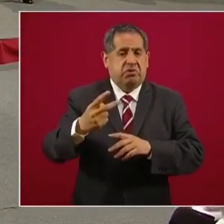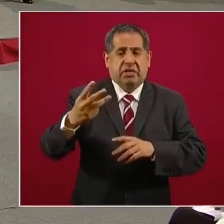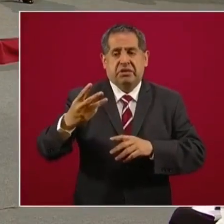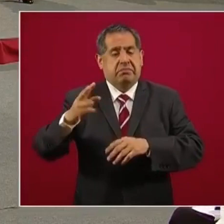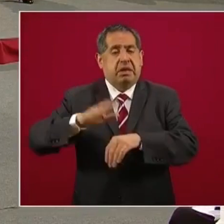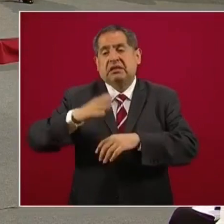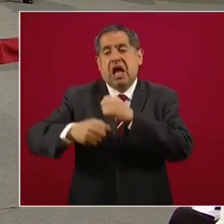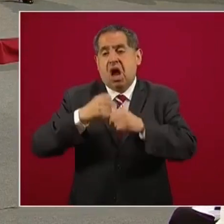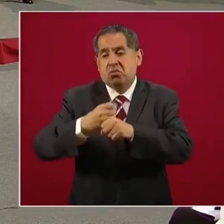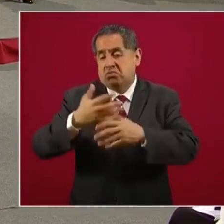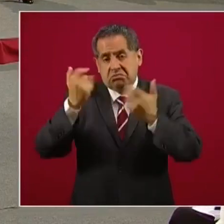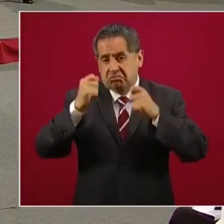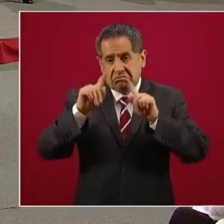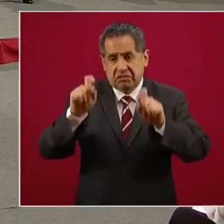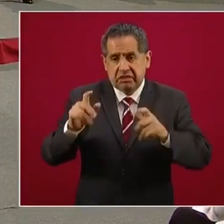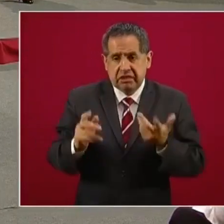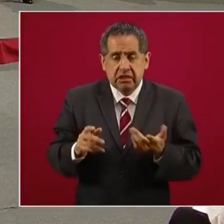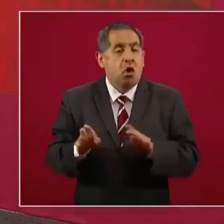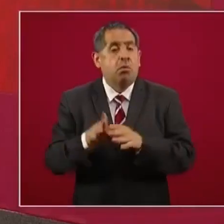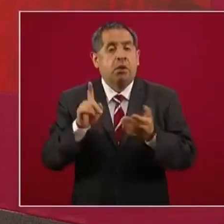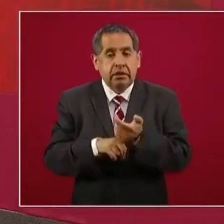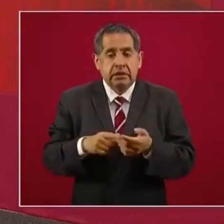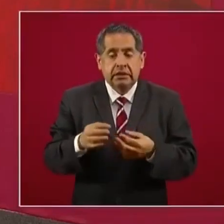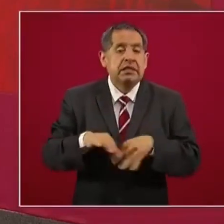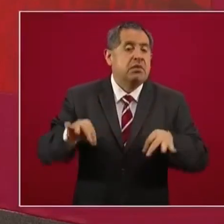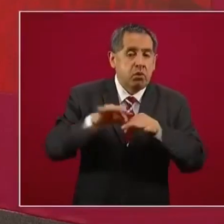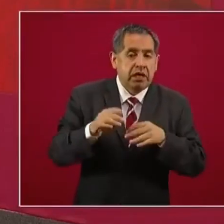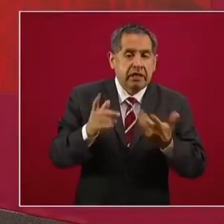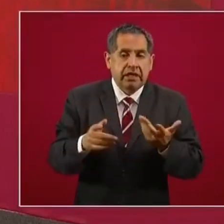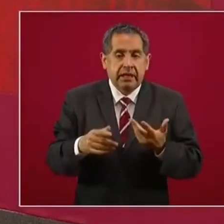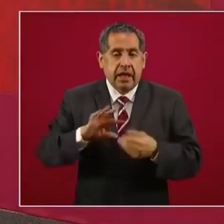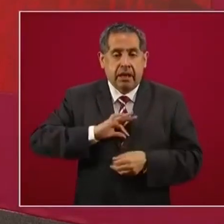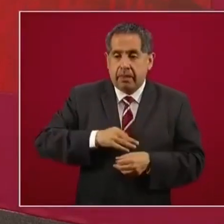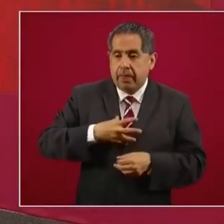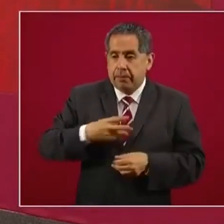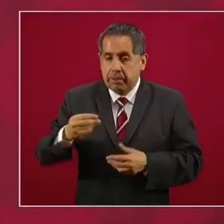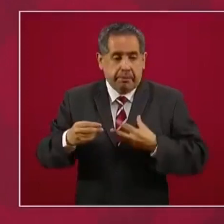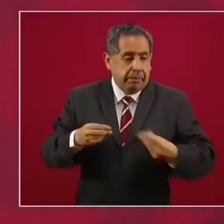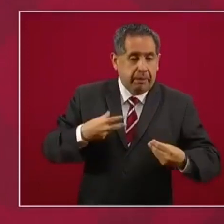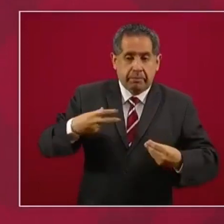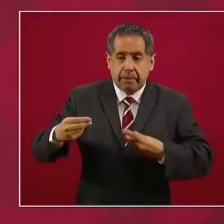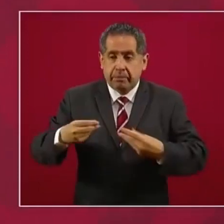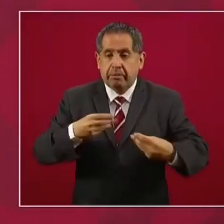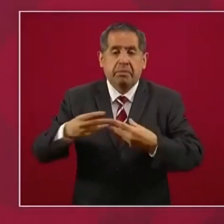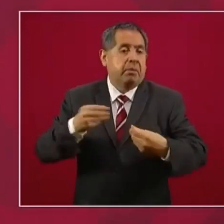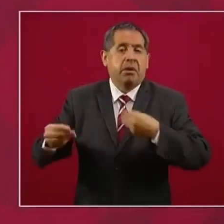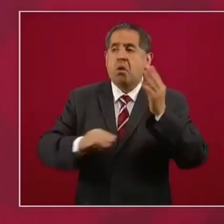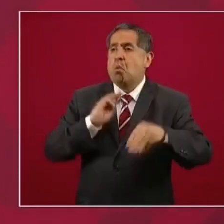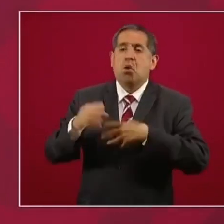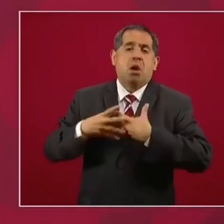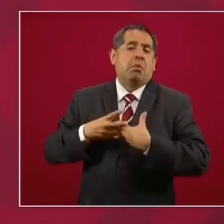más años, en la medida en que se siga distribuyendo la enfermedad en los distintos rincones del